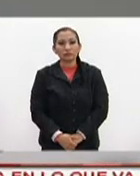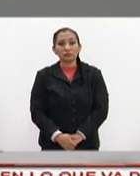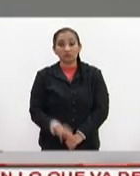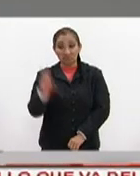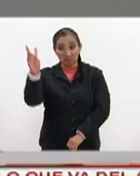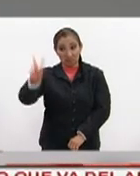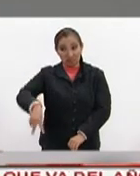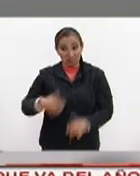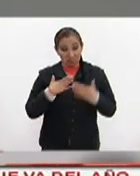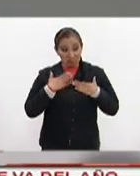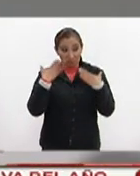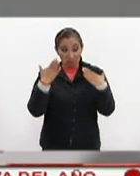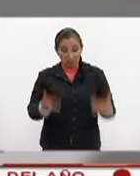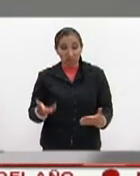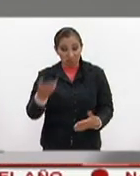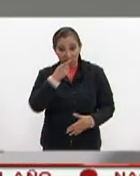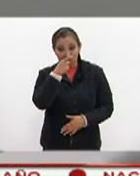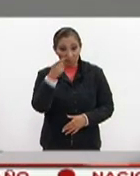Sinceramente,